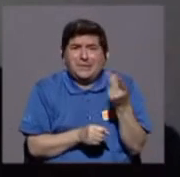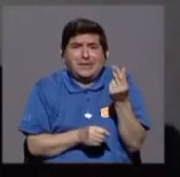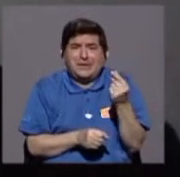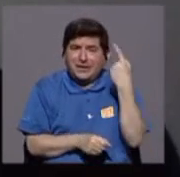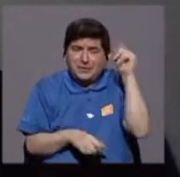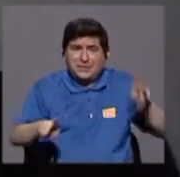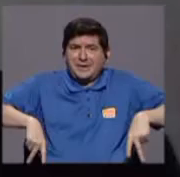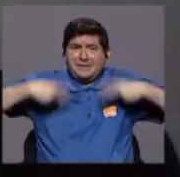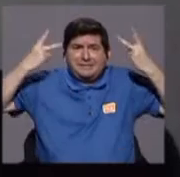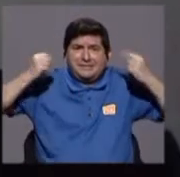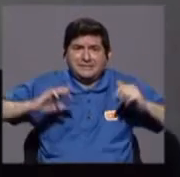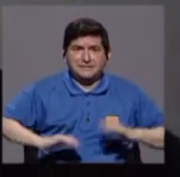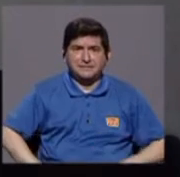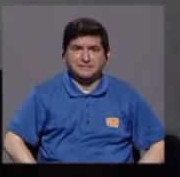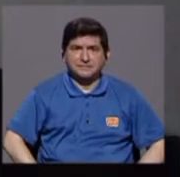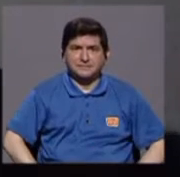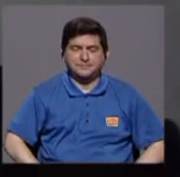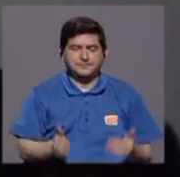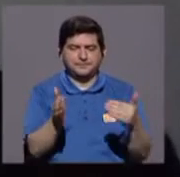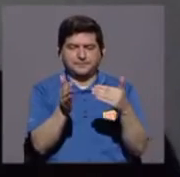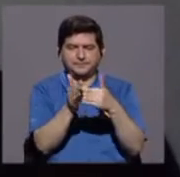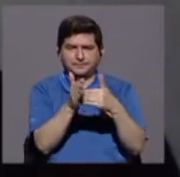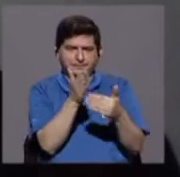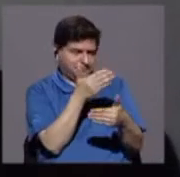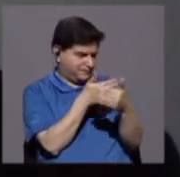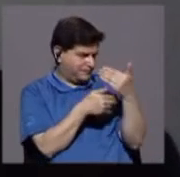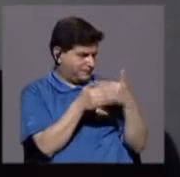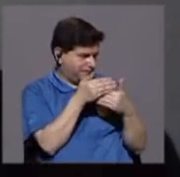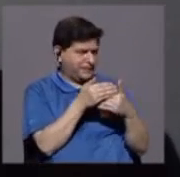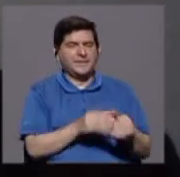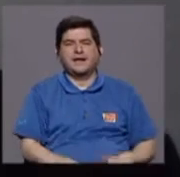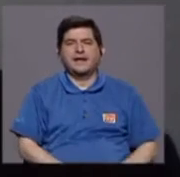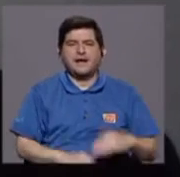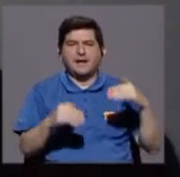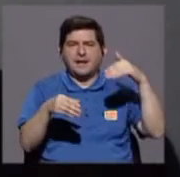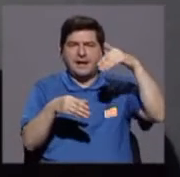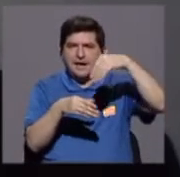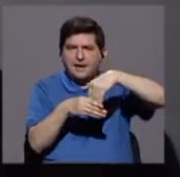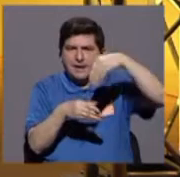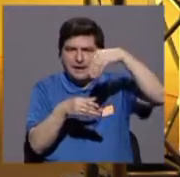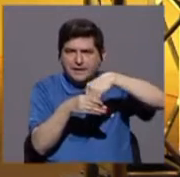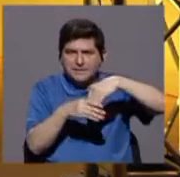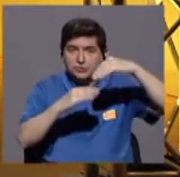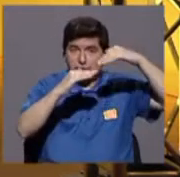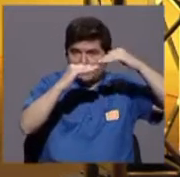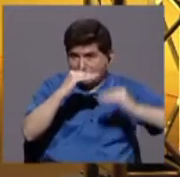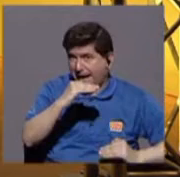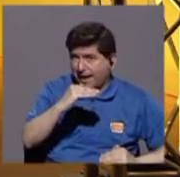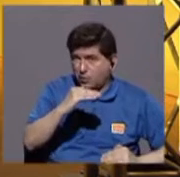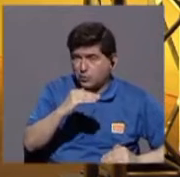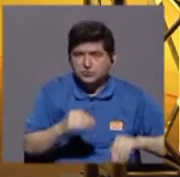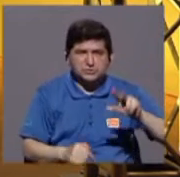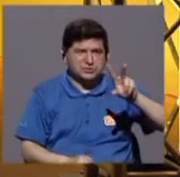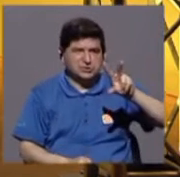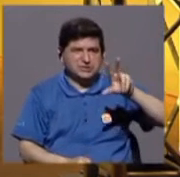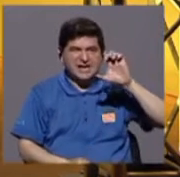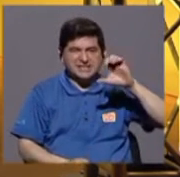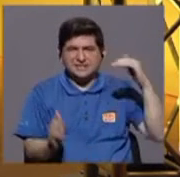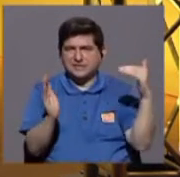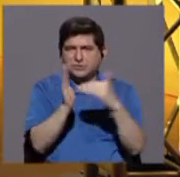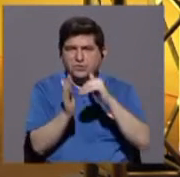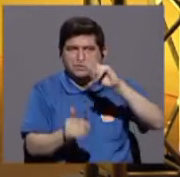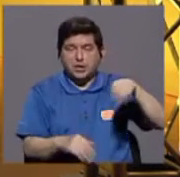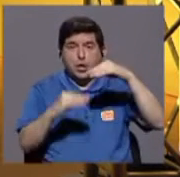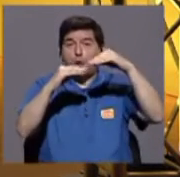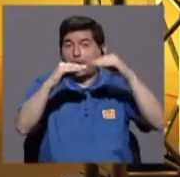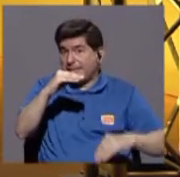Y claro, cuando volvemos un poco a los niveles de ingreso más bajos, de 300.000 colones o menos, uno